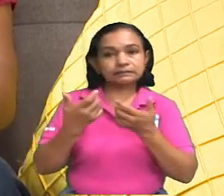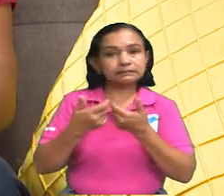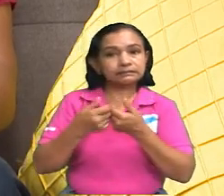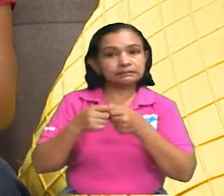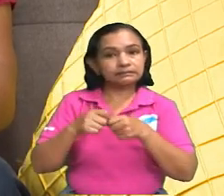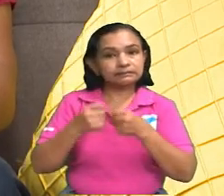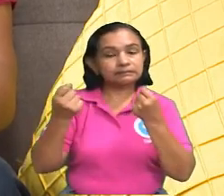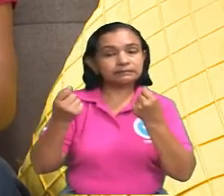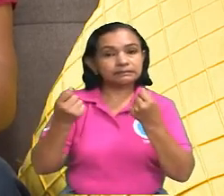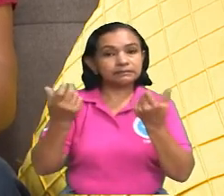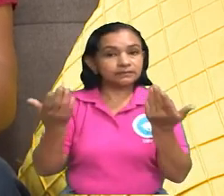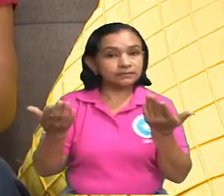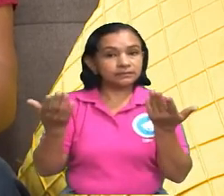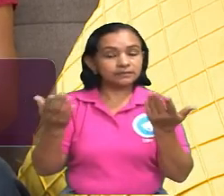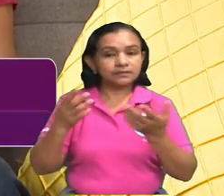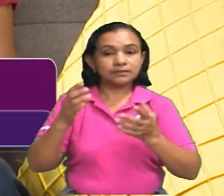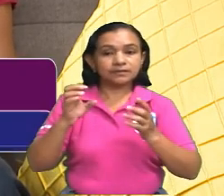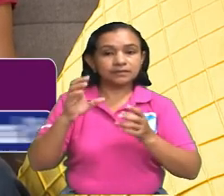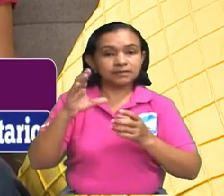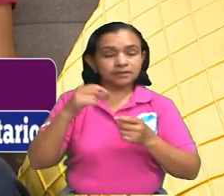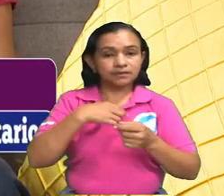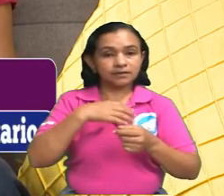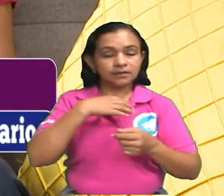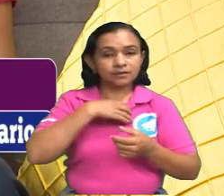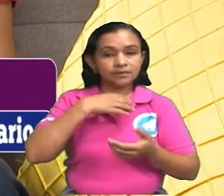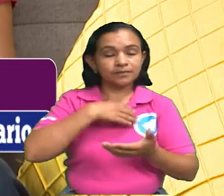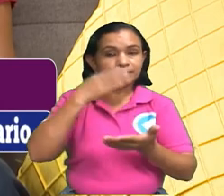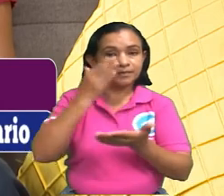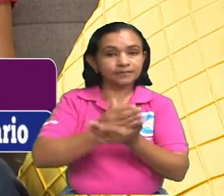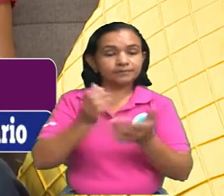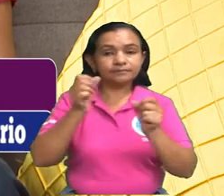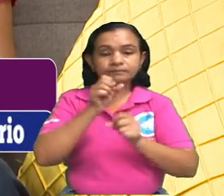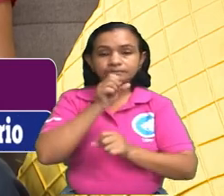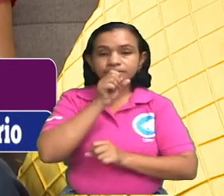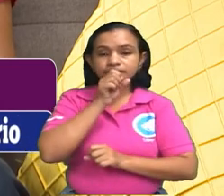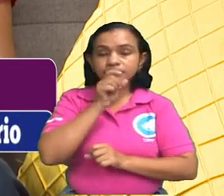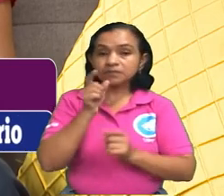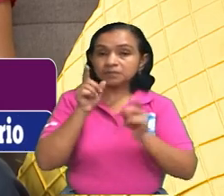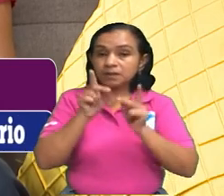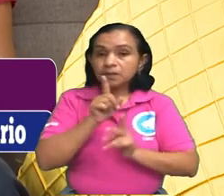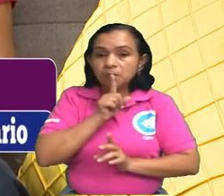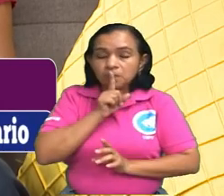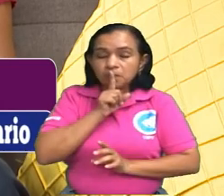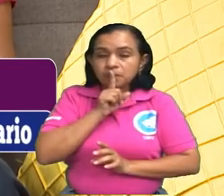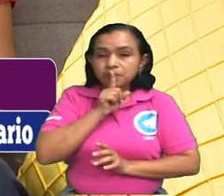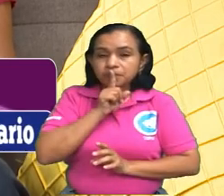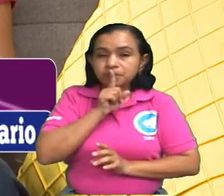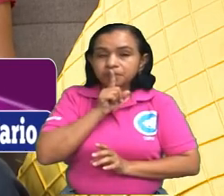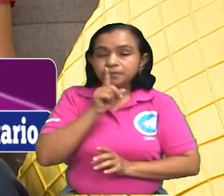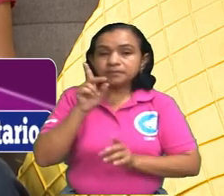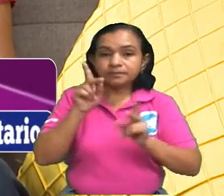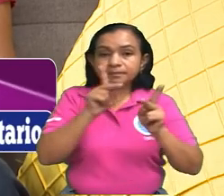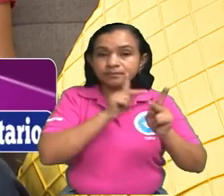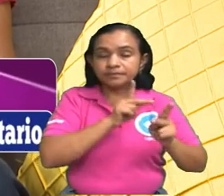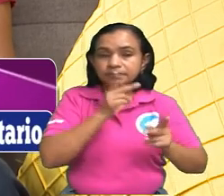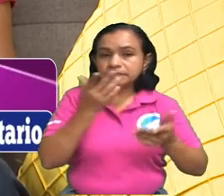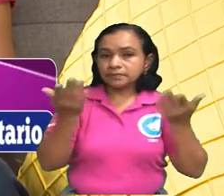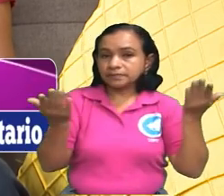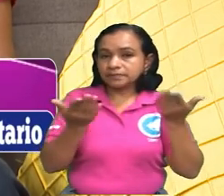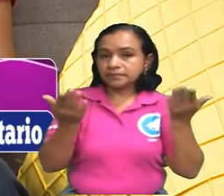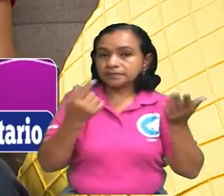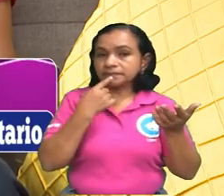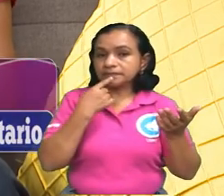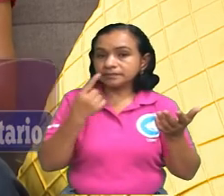romper con el coro, con el eco, con lo establecido. Callar, asentir proporciona el refugio de lo casi unánime.